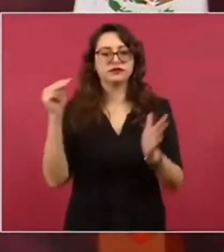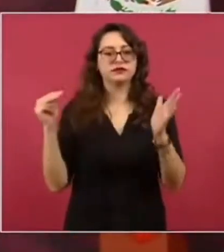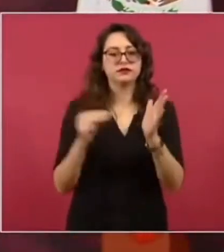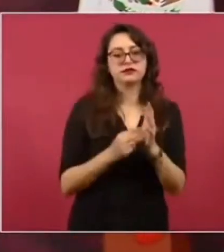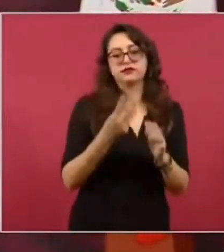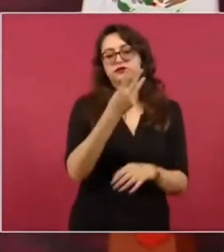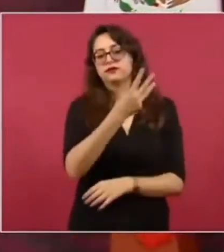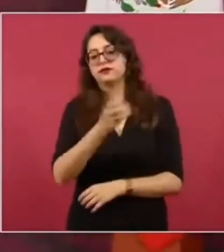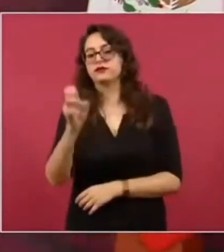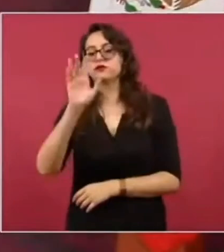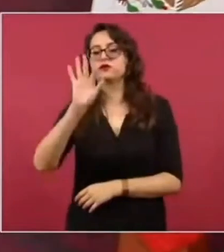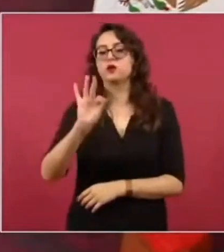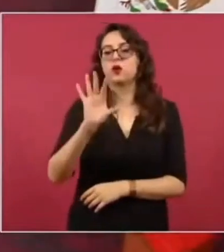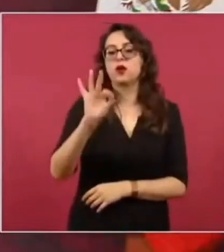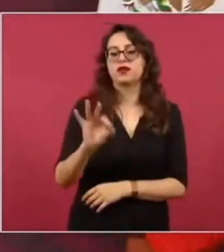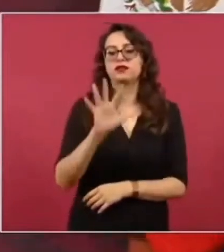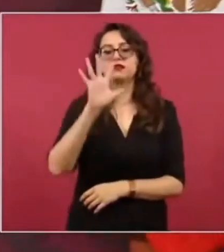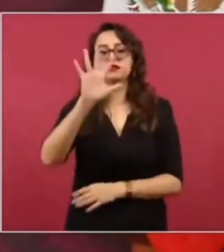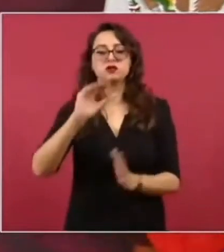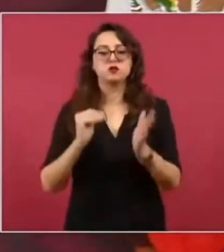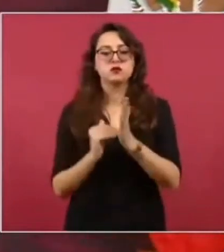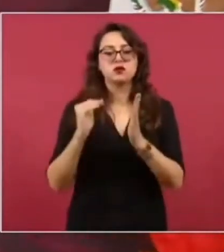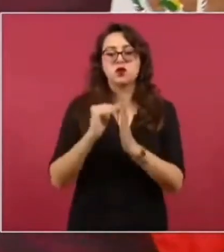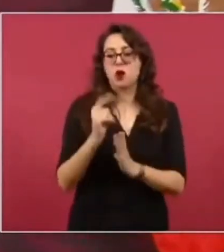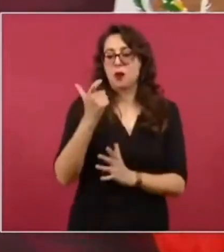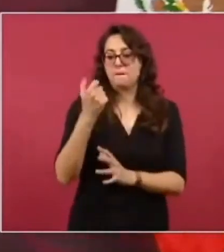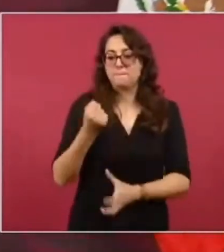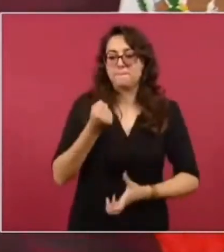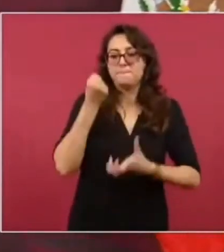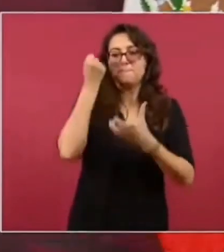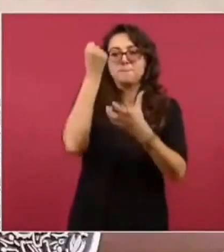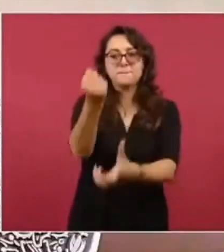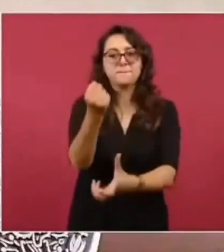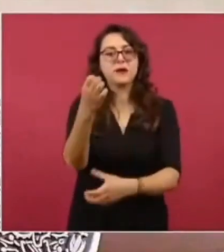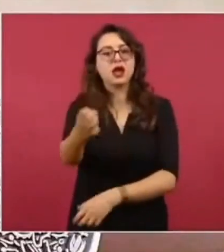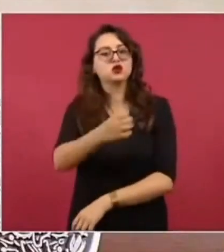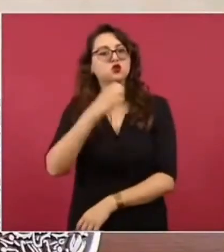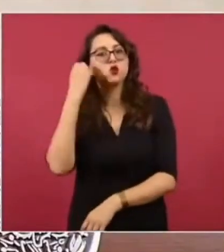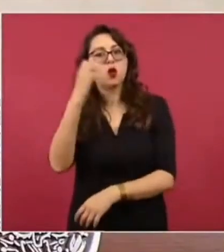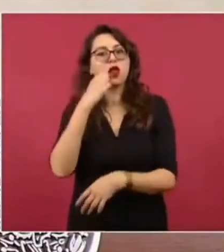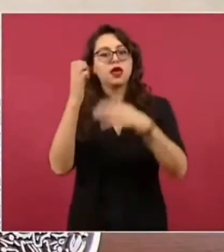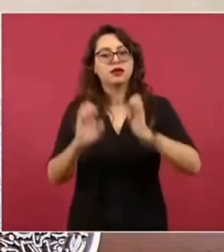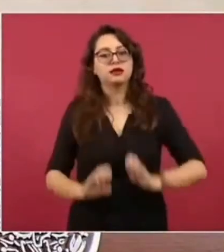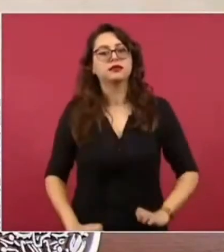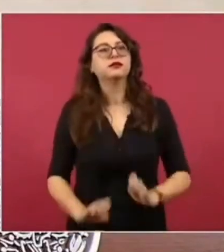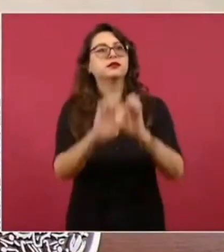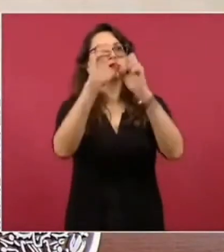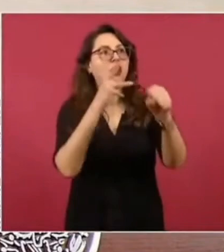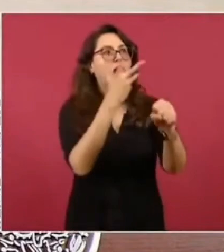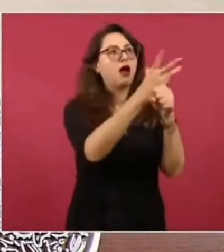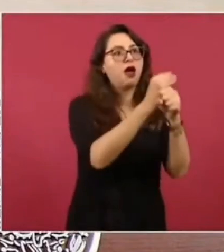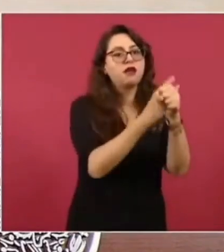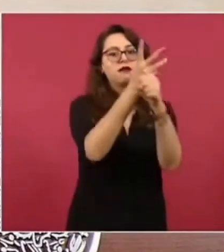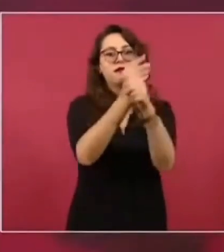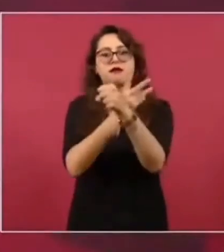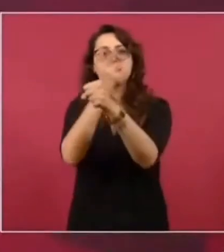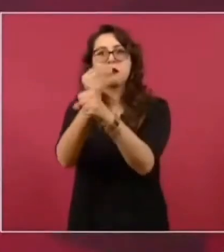66.345 millones de pesos para el mejoramiento de las instalaciones